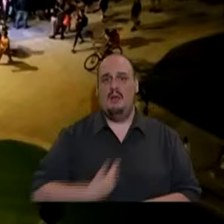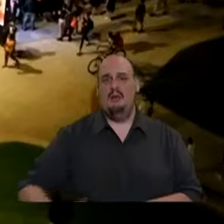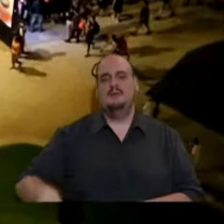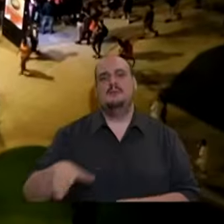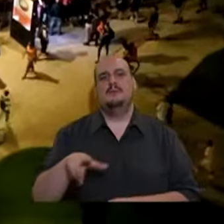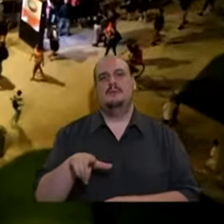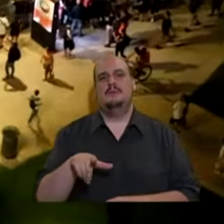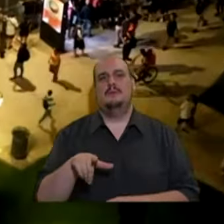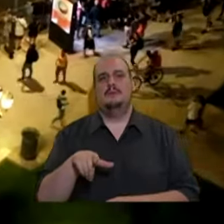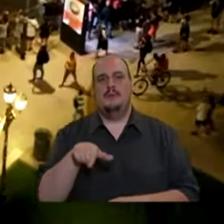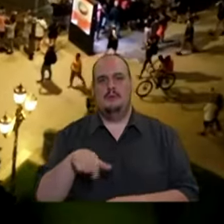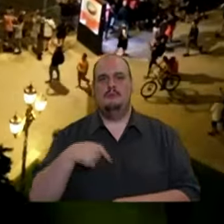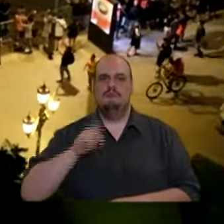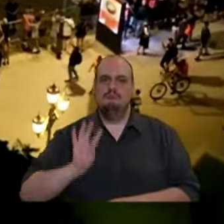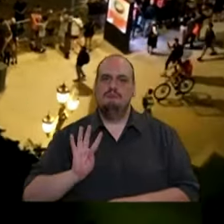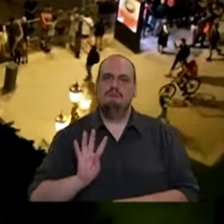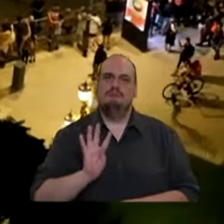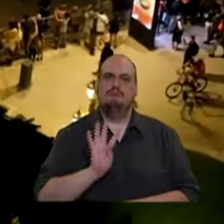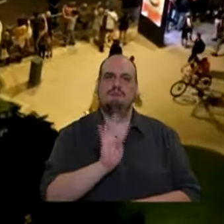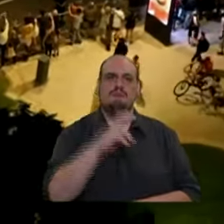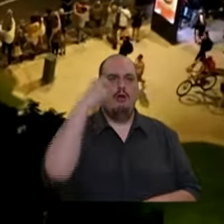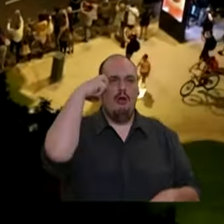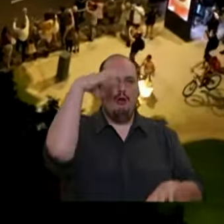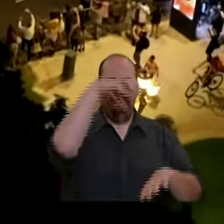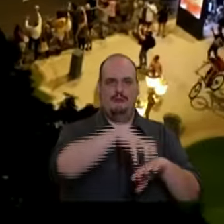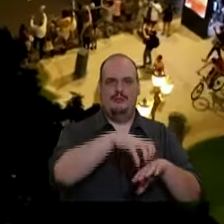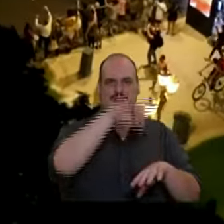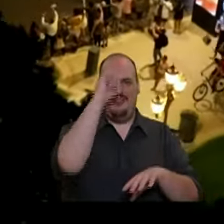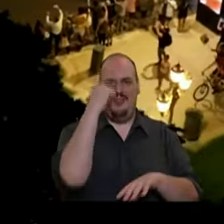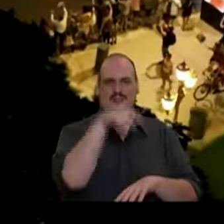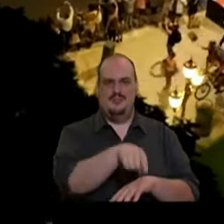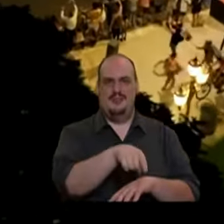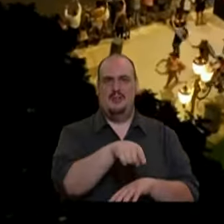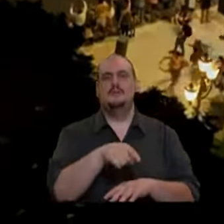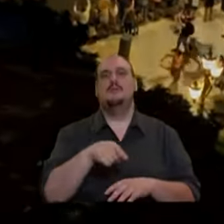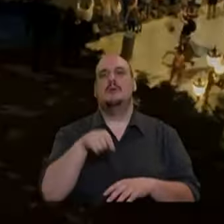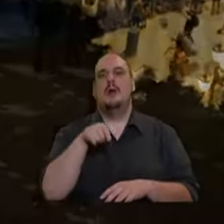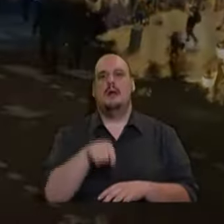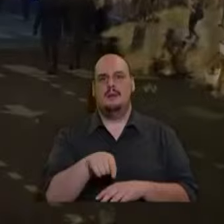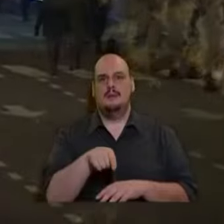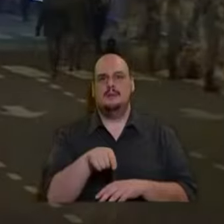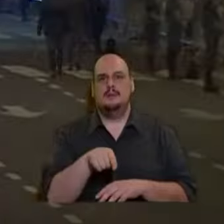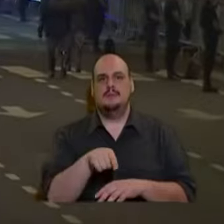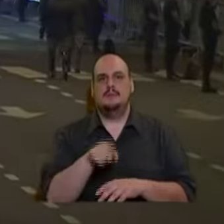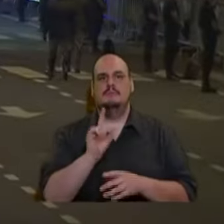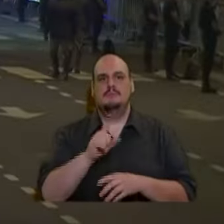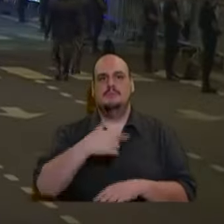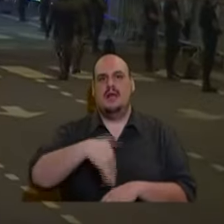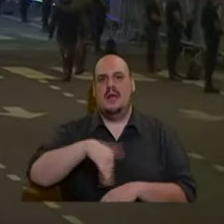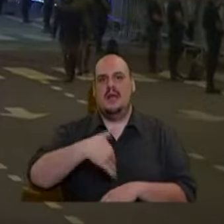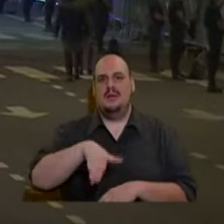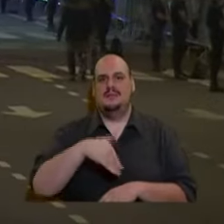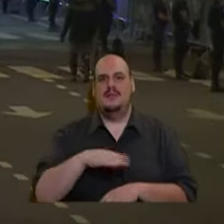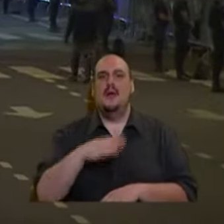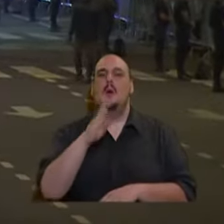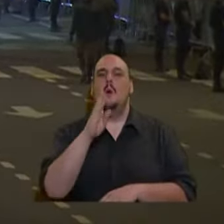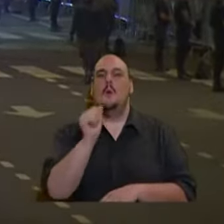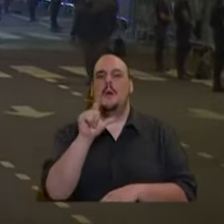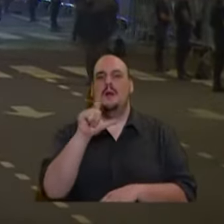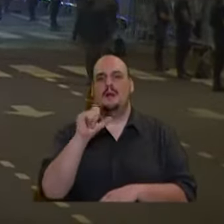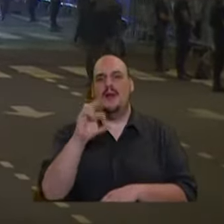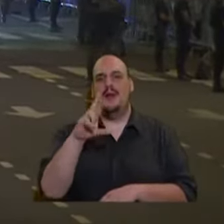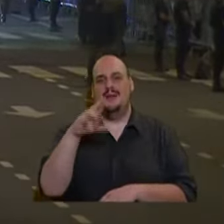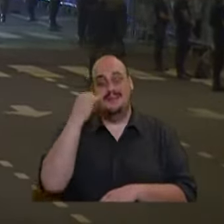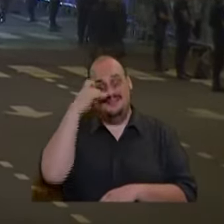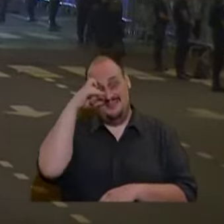rumbo a la sede del Congreso de la Nación Argentina, emplazado en ese momento sobre la calle Balcarce e Hipólito